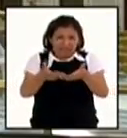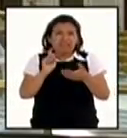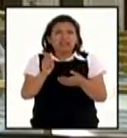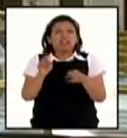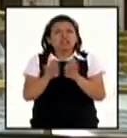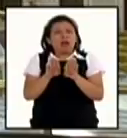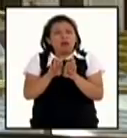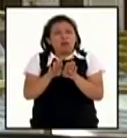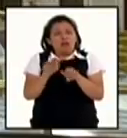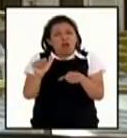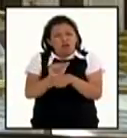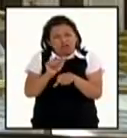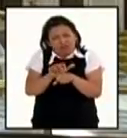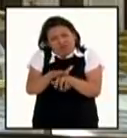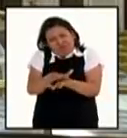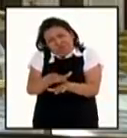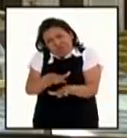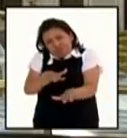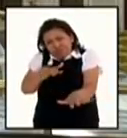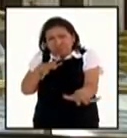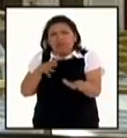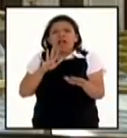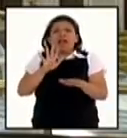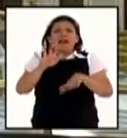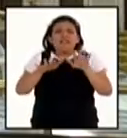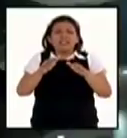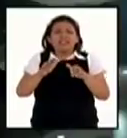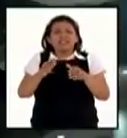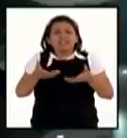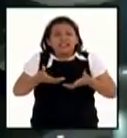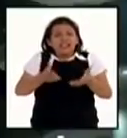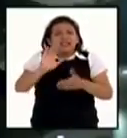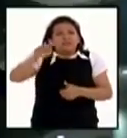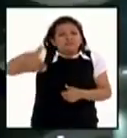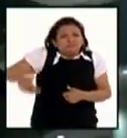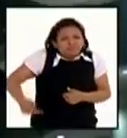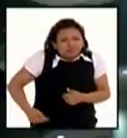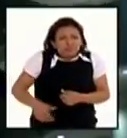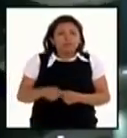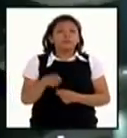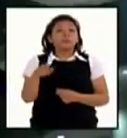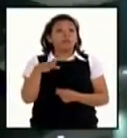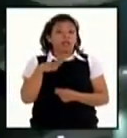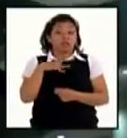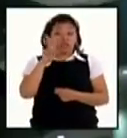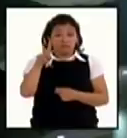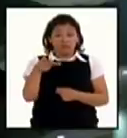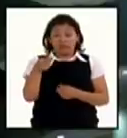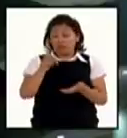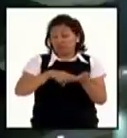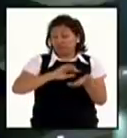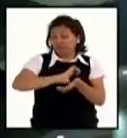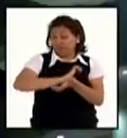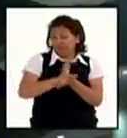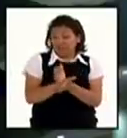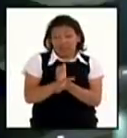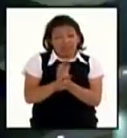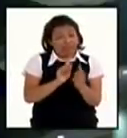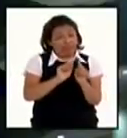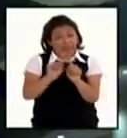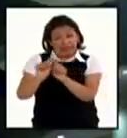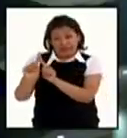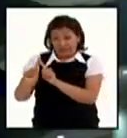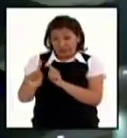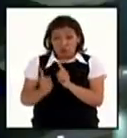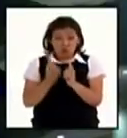la aglomeración vehicular, accidentes viales. Es de discriminación en general, no te puedo hablar de alguna en particular porque